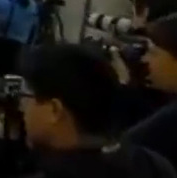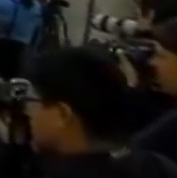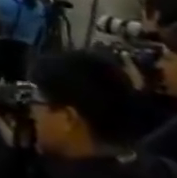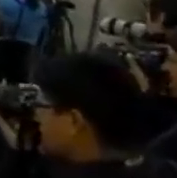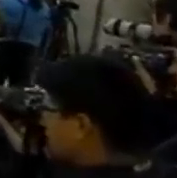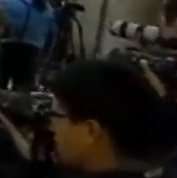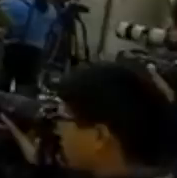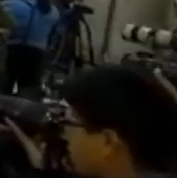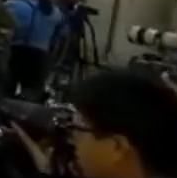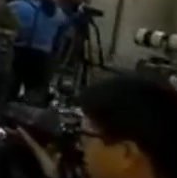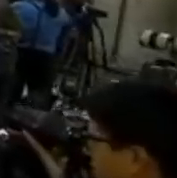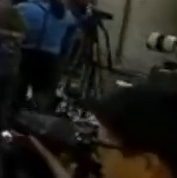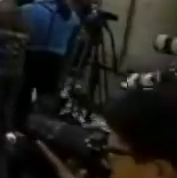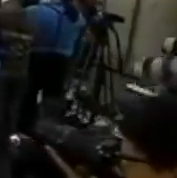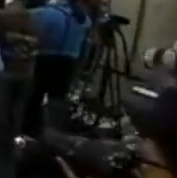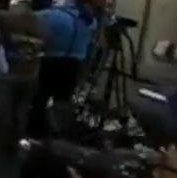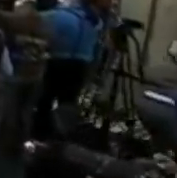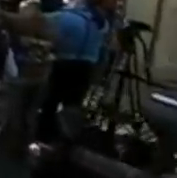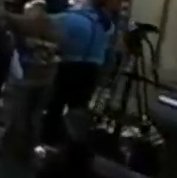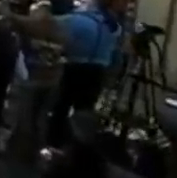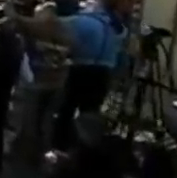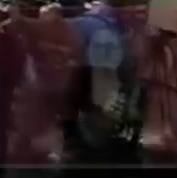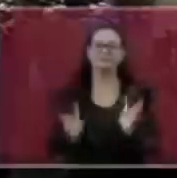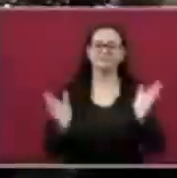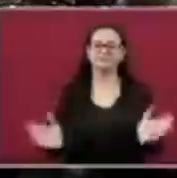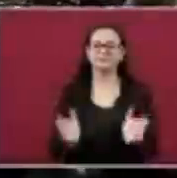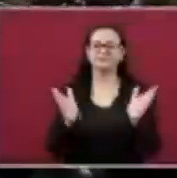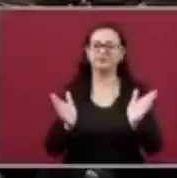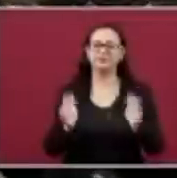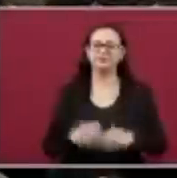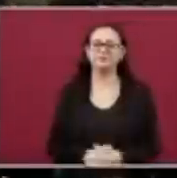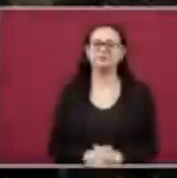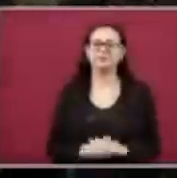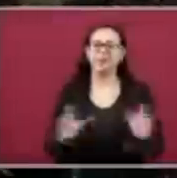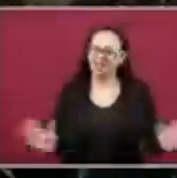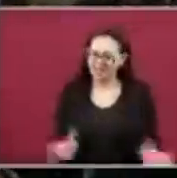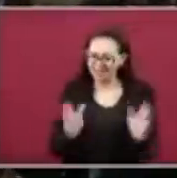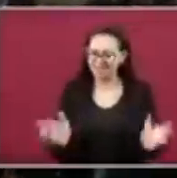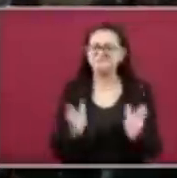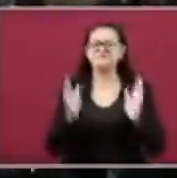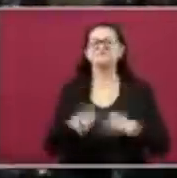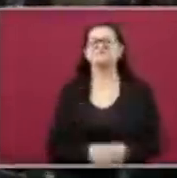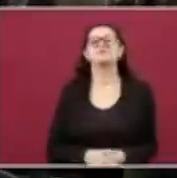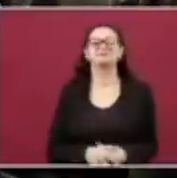días. Buenos días. Ánimo. Ánimo, ánimo. Ánimo.